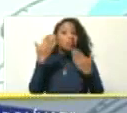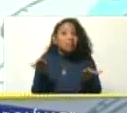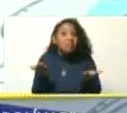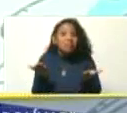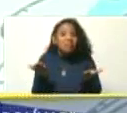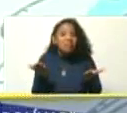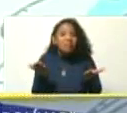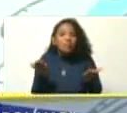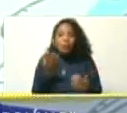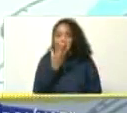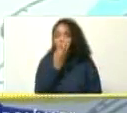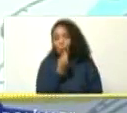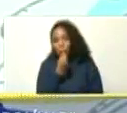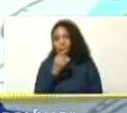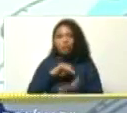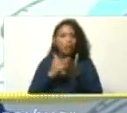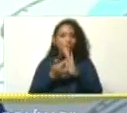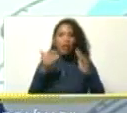Es triste.